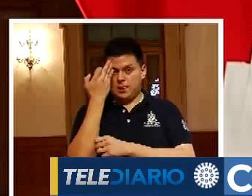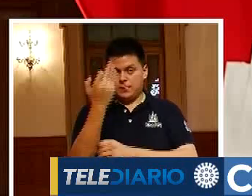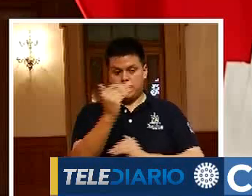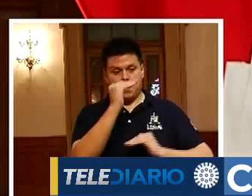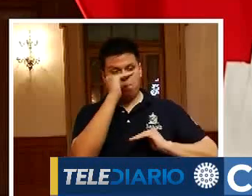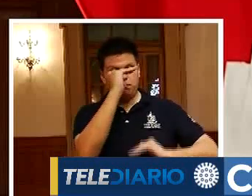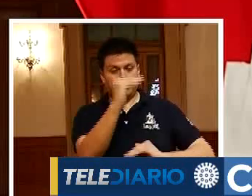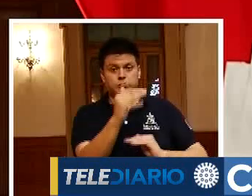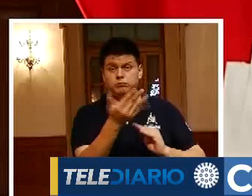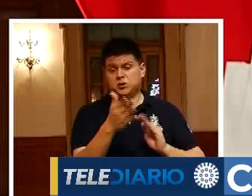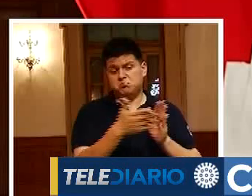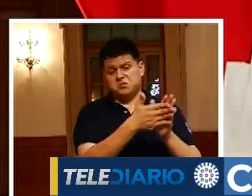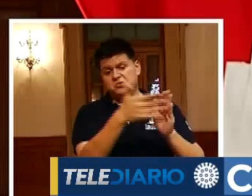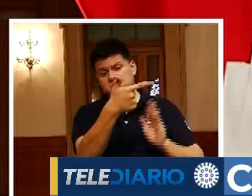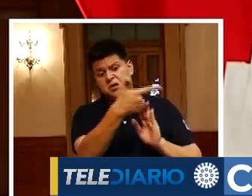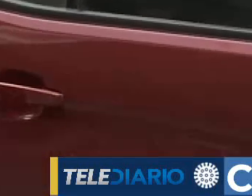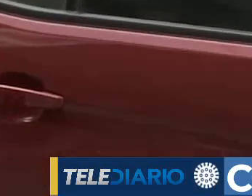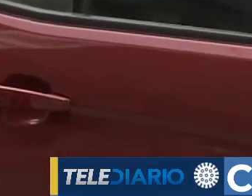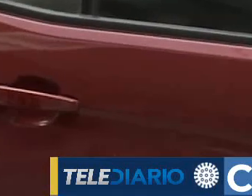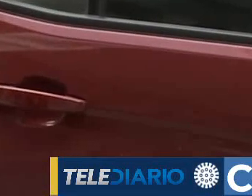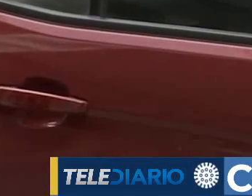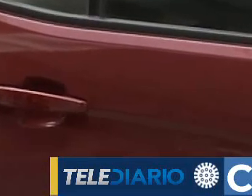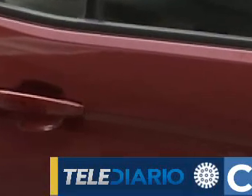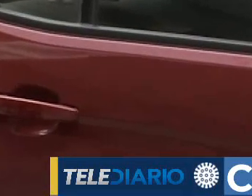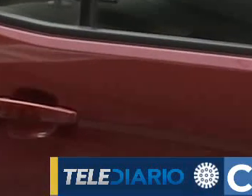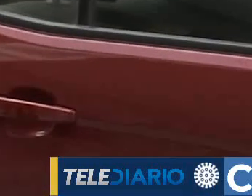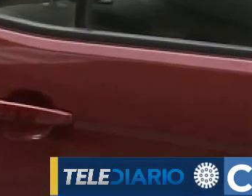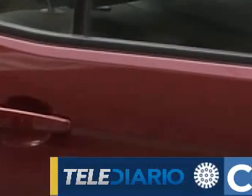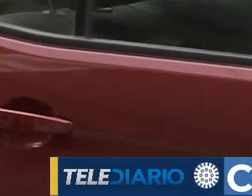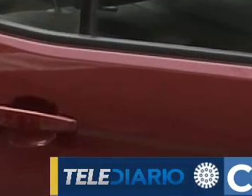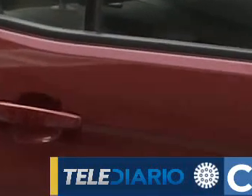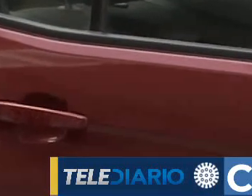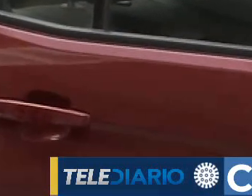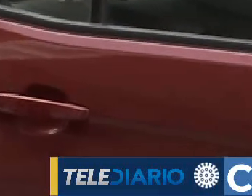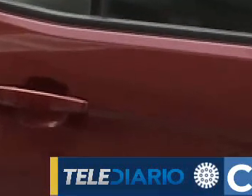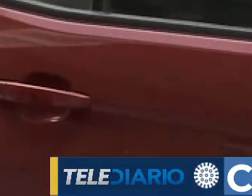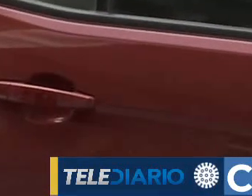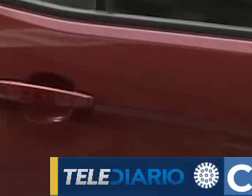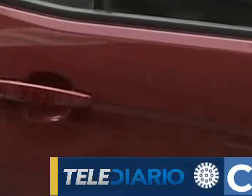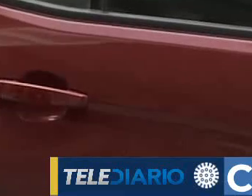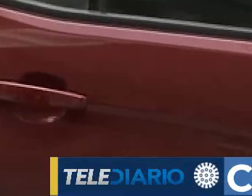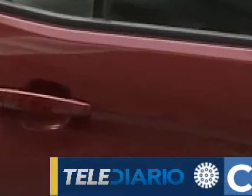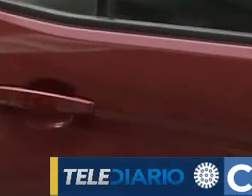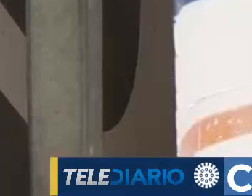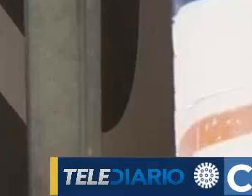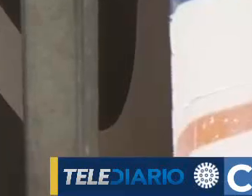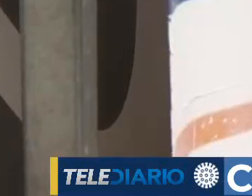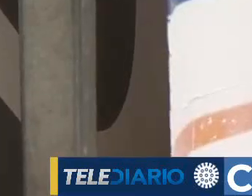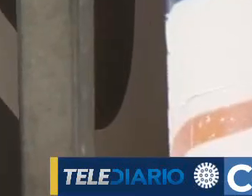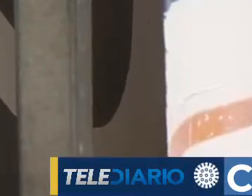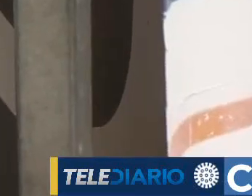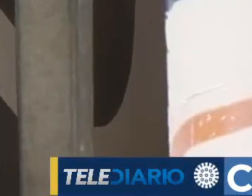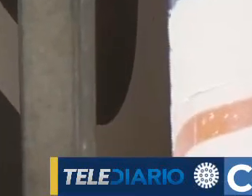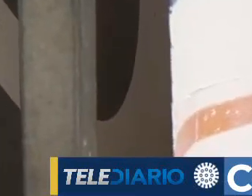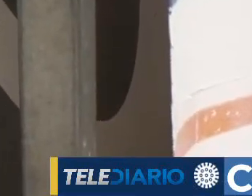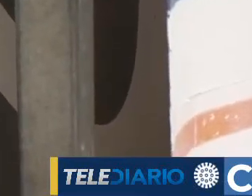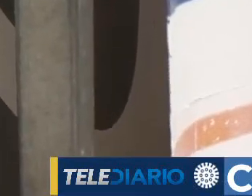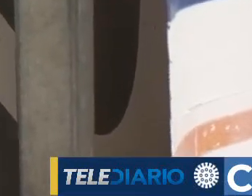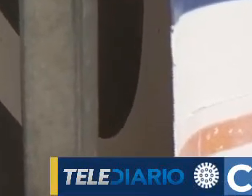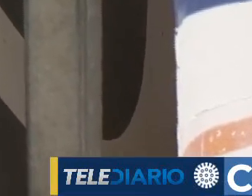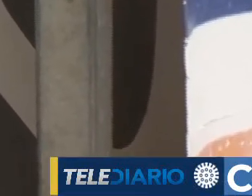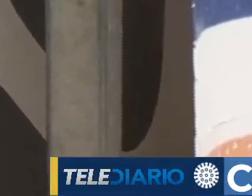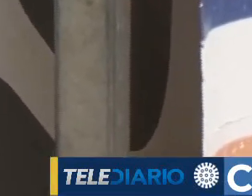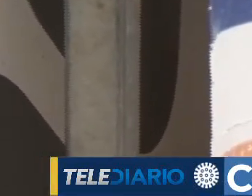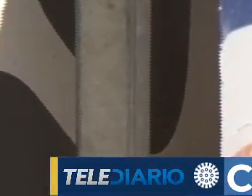menos entre 7 a 10 días. La prueba serológica detectaría cuando una persona ya tuvo la enfermedad, pero difícilmente